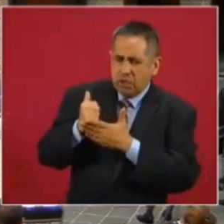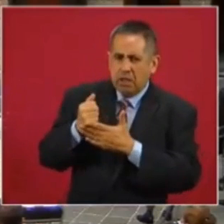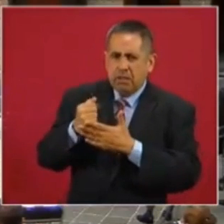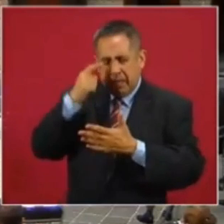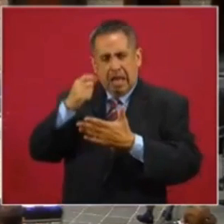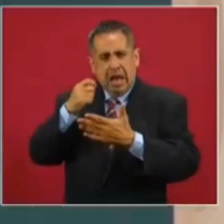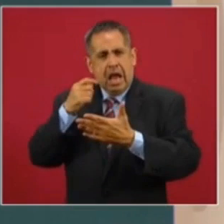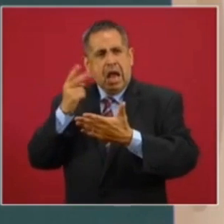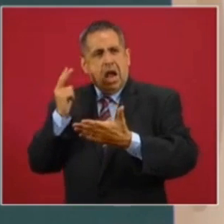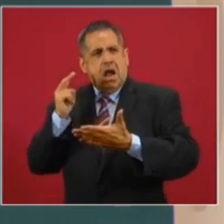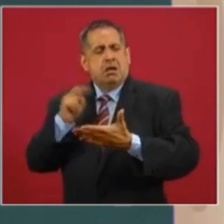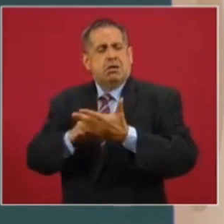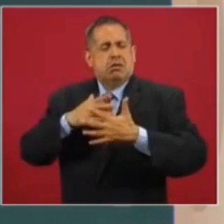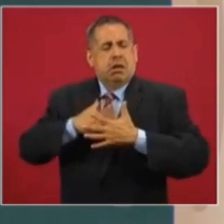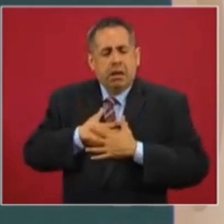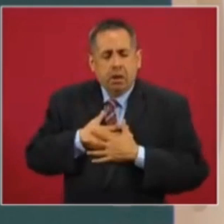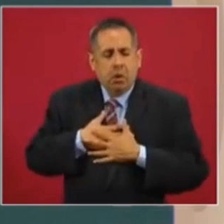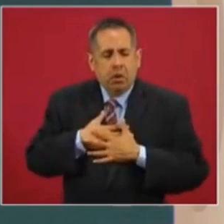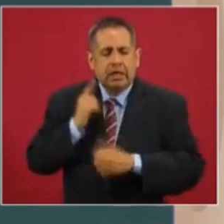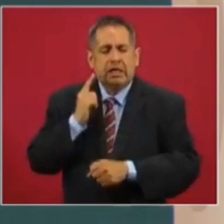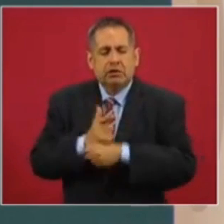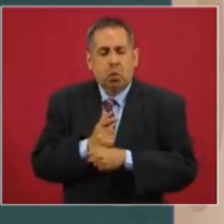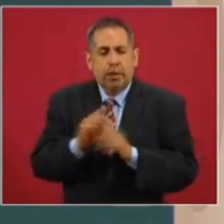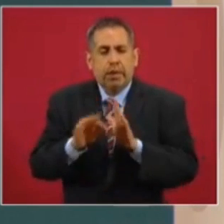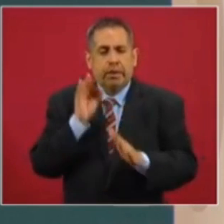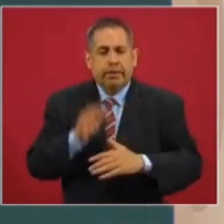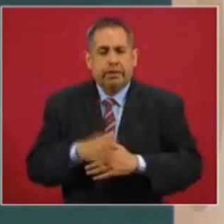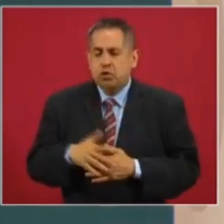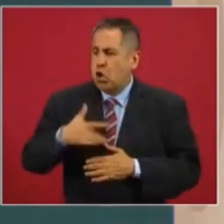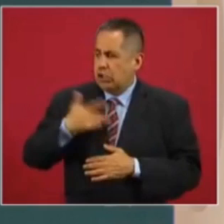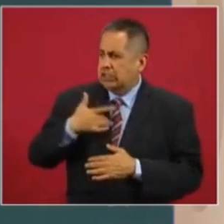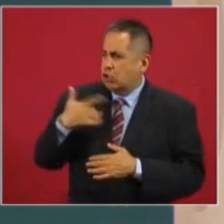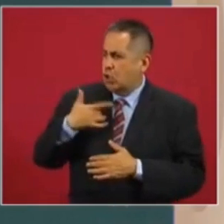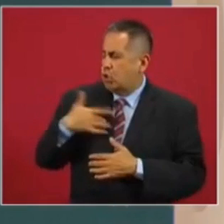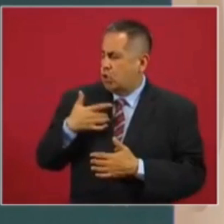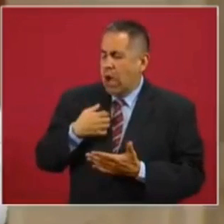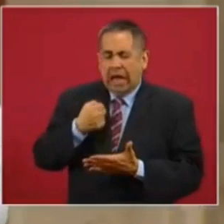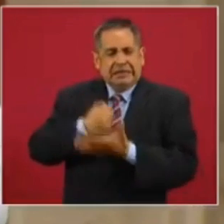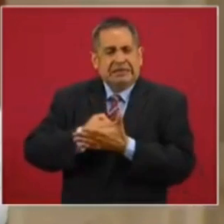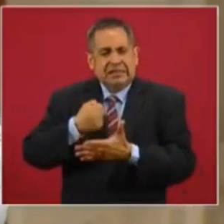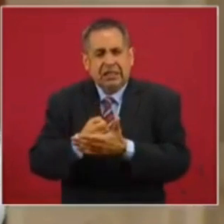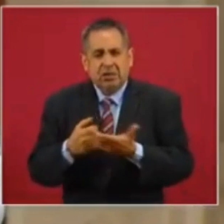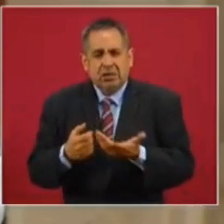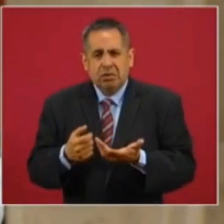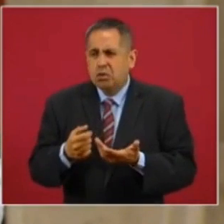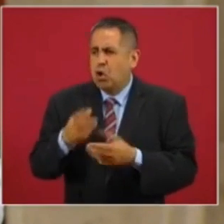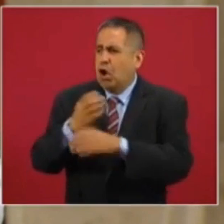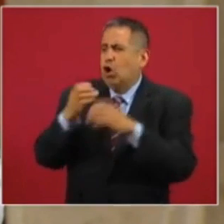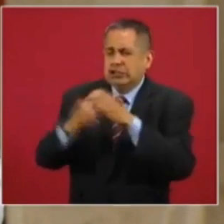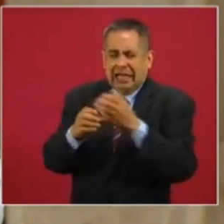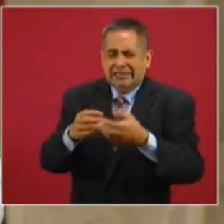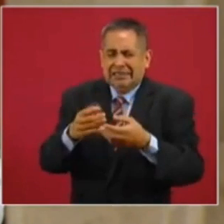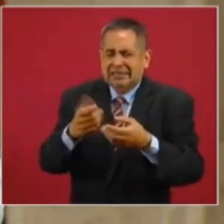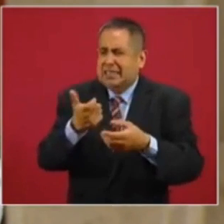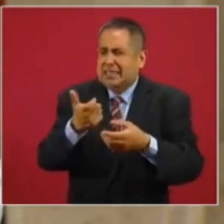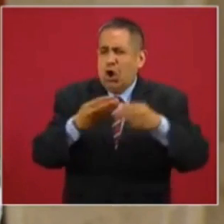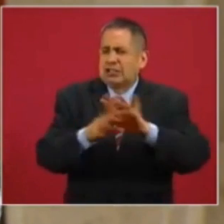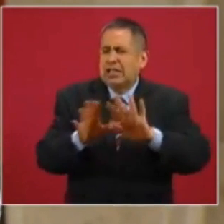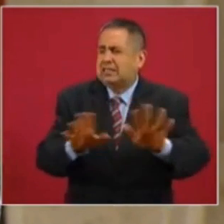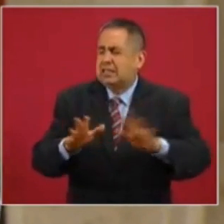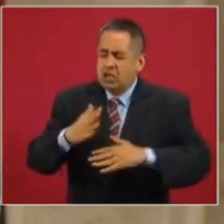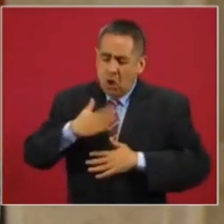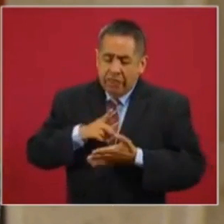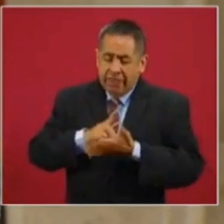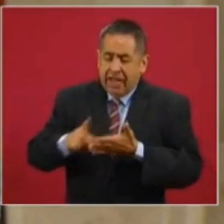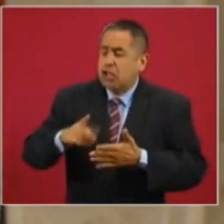llegar a nuestra meta siento que lo que estamos exigiendo pues no es nada material es nuestro